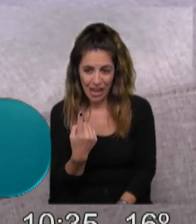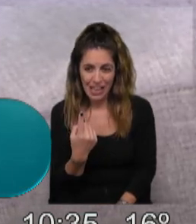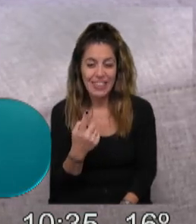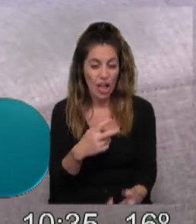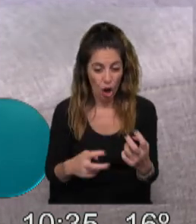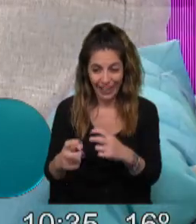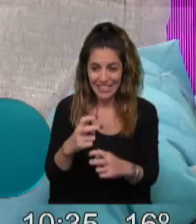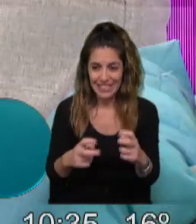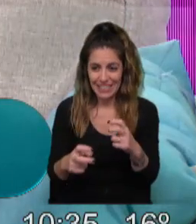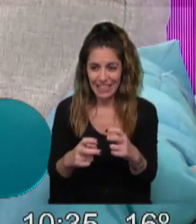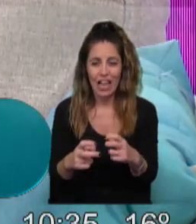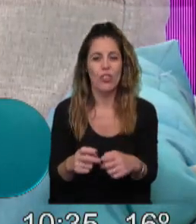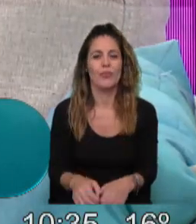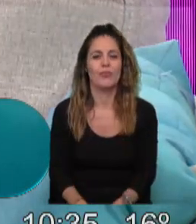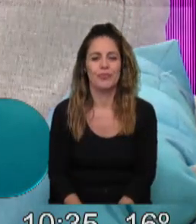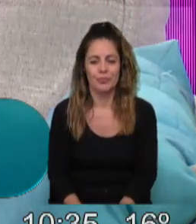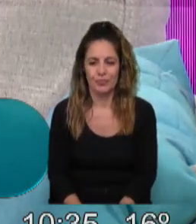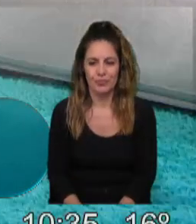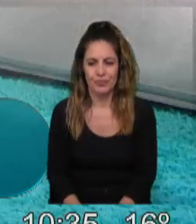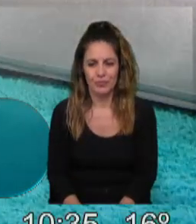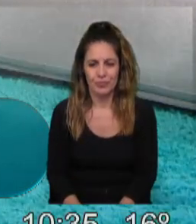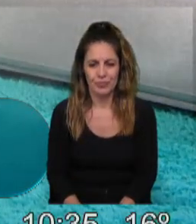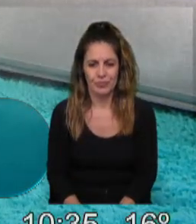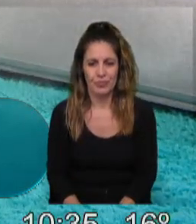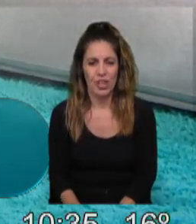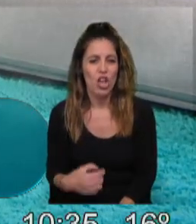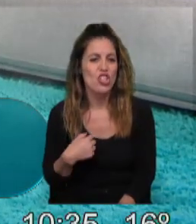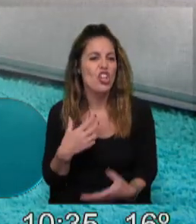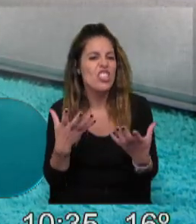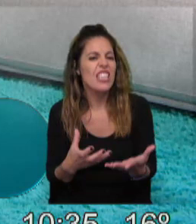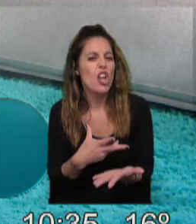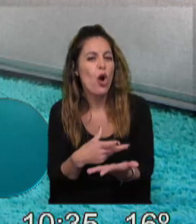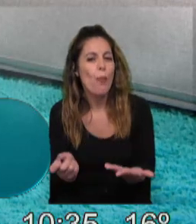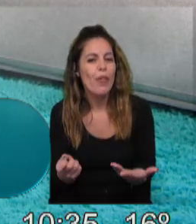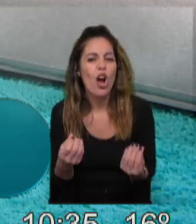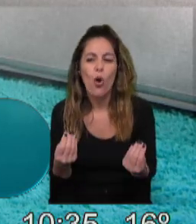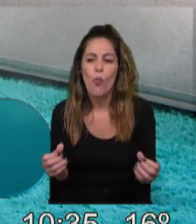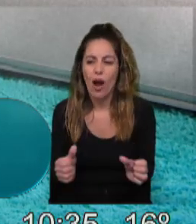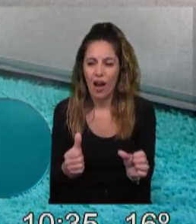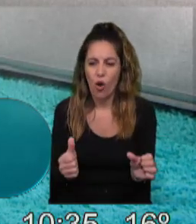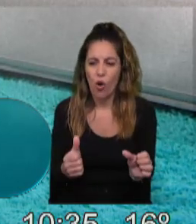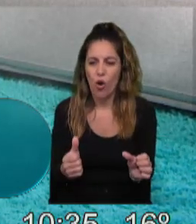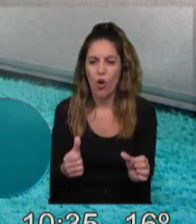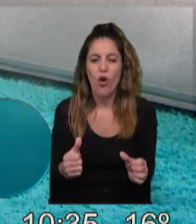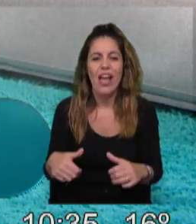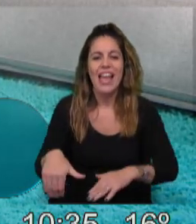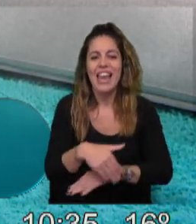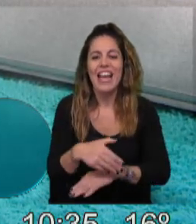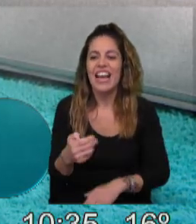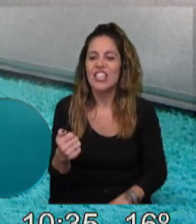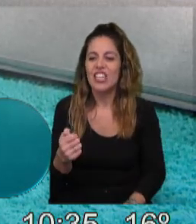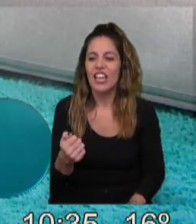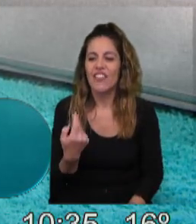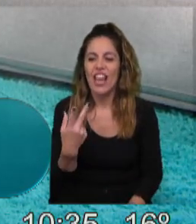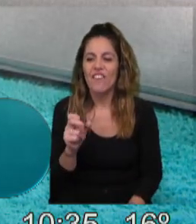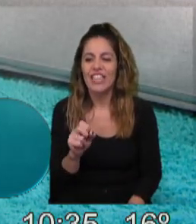reciclado de cometas de kitesurf. ¿Y cómo? Sí, yo que si quiero comprar, ¿qué? ¿Cómo? Estamos en Avenida Rivera, 2005. Ahí